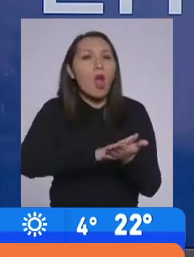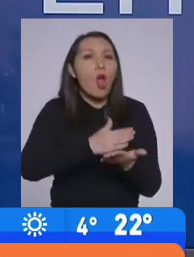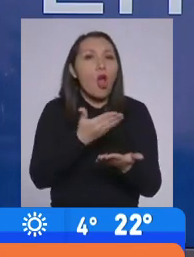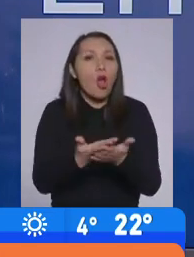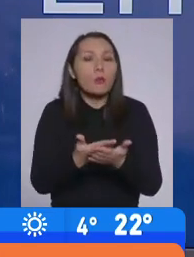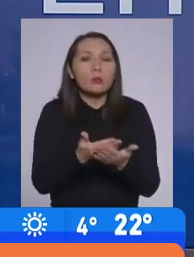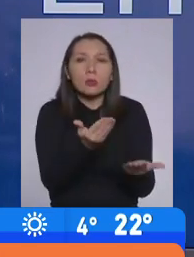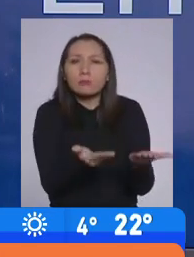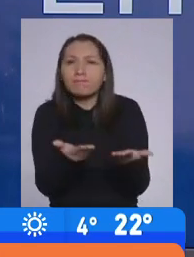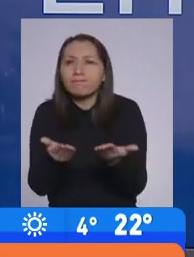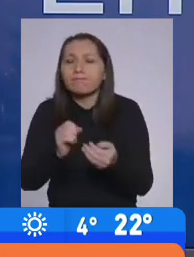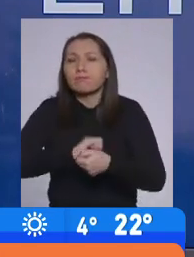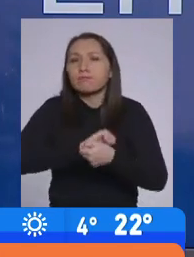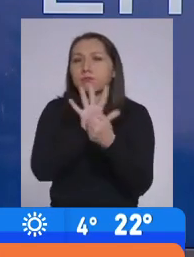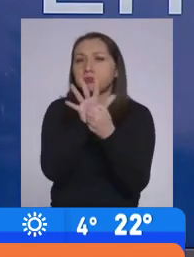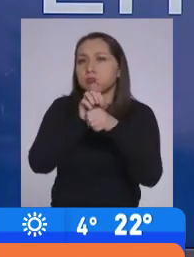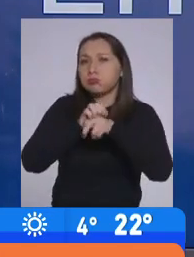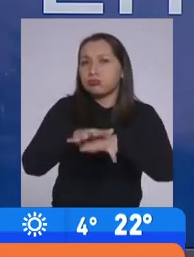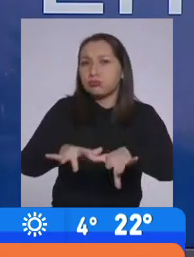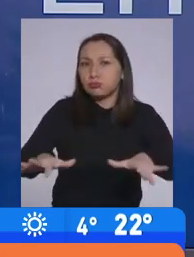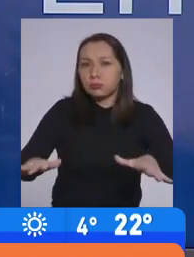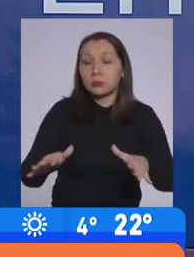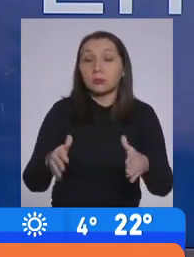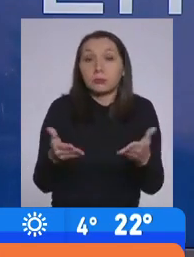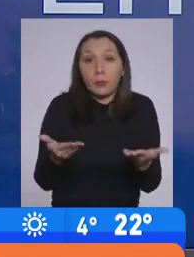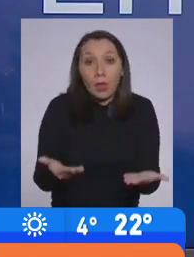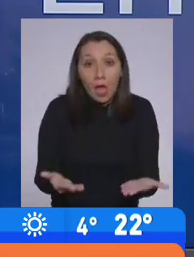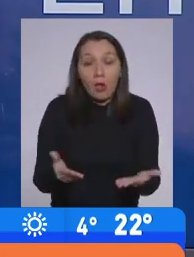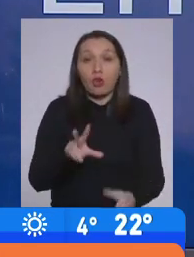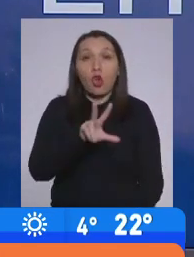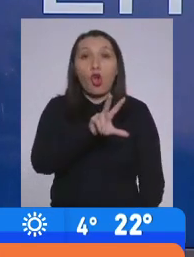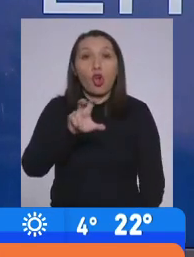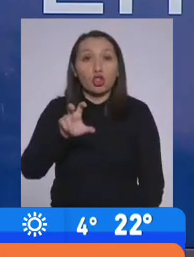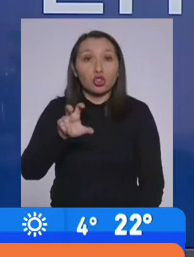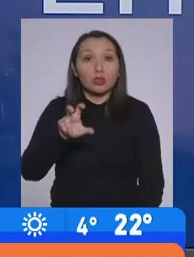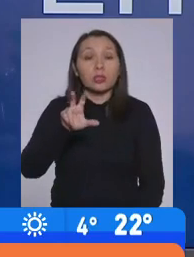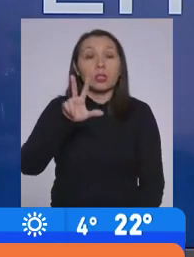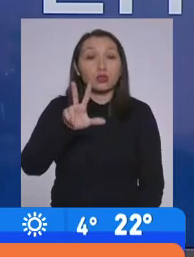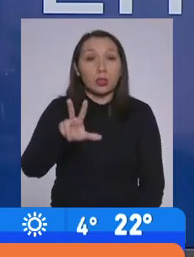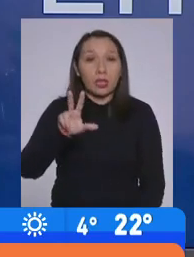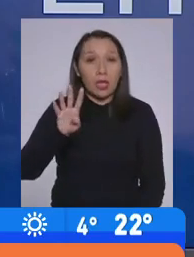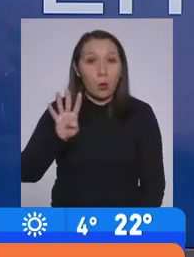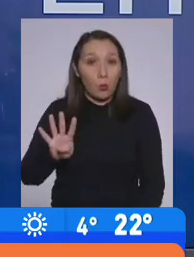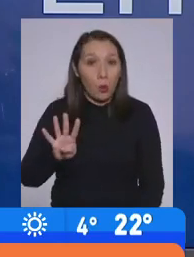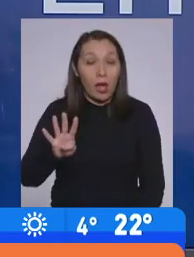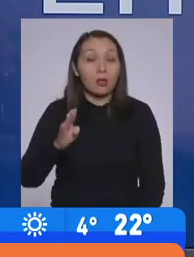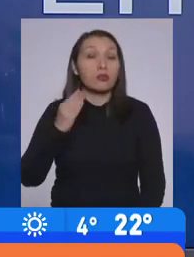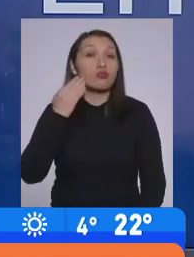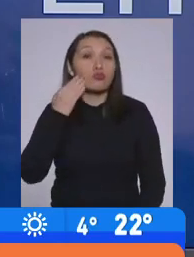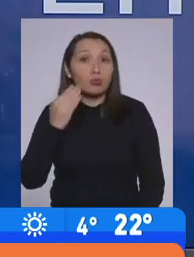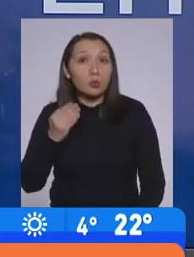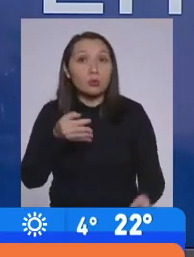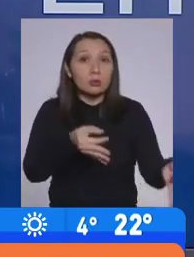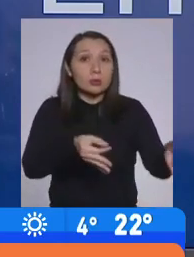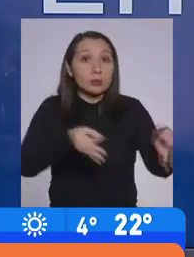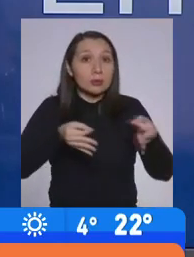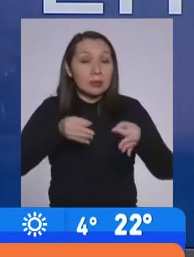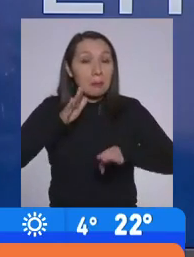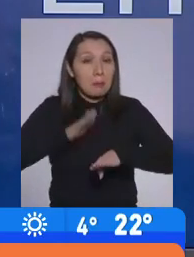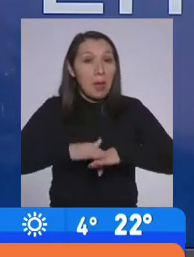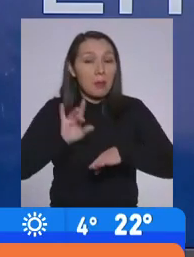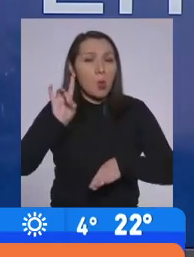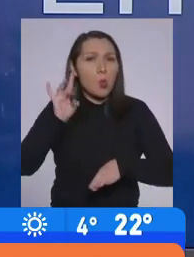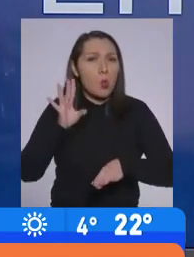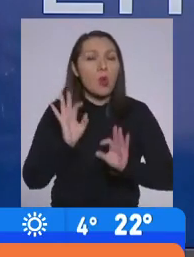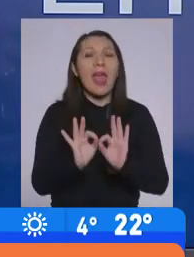de la pandemia y por lo tanto los 884 beneficiarios de este permiso